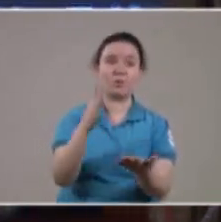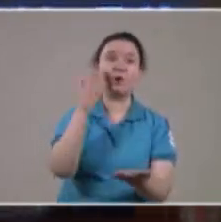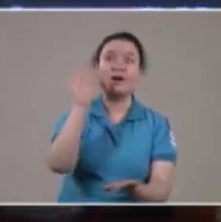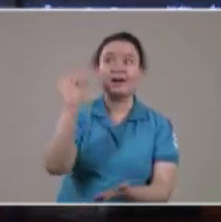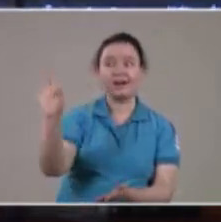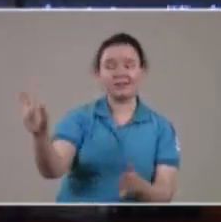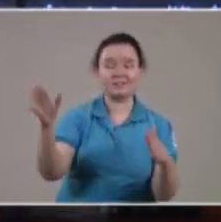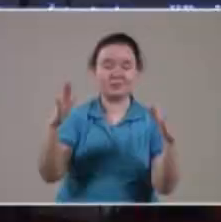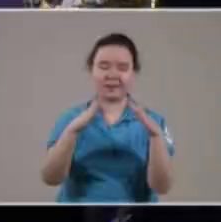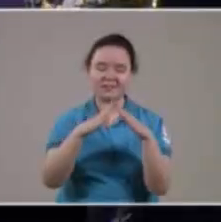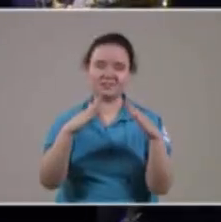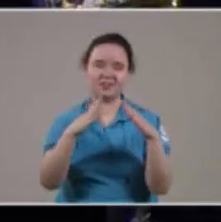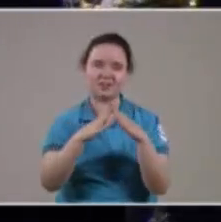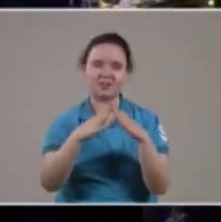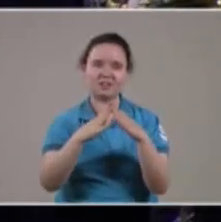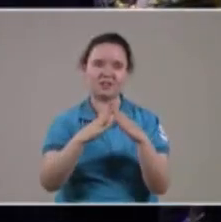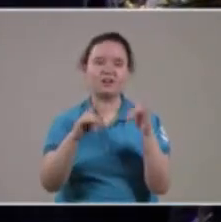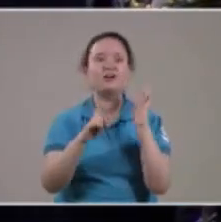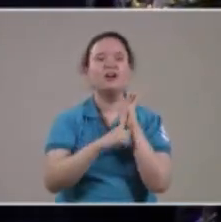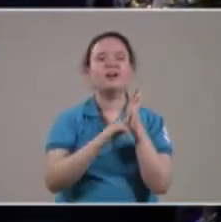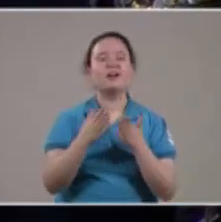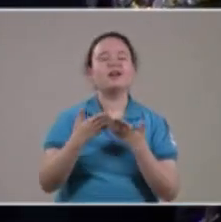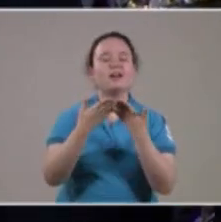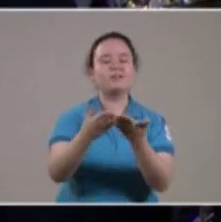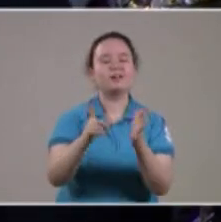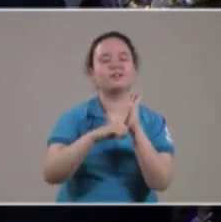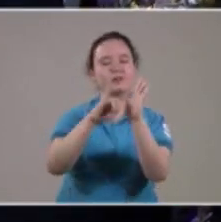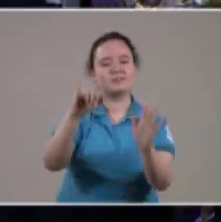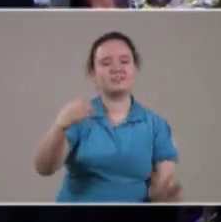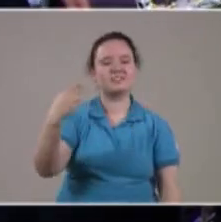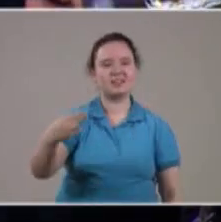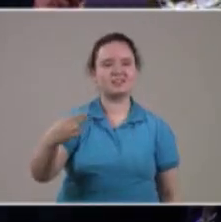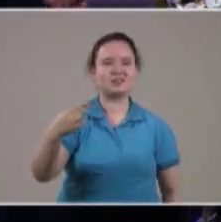casa el arca de la presencia de Dios.